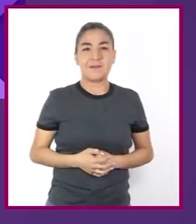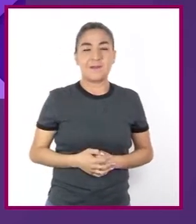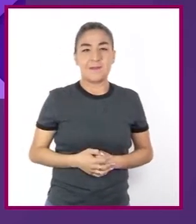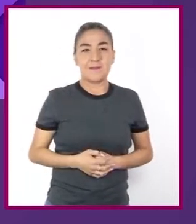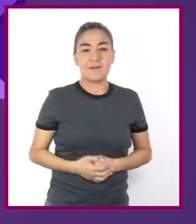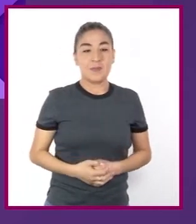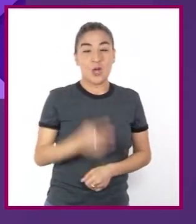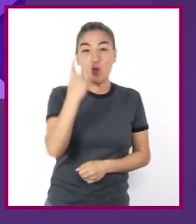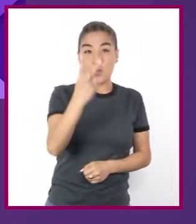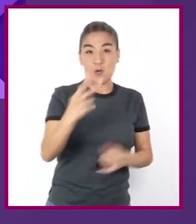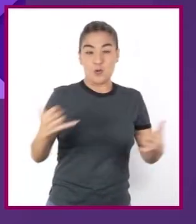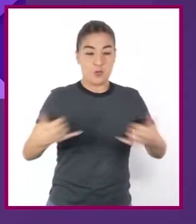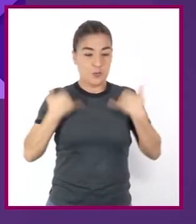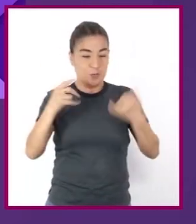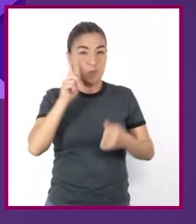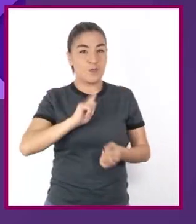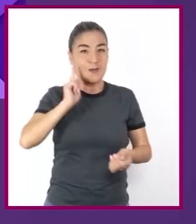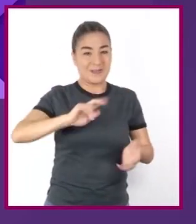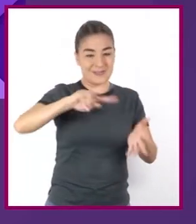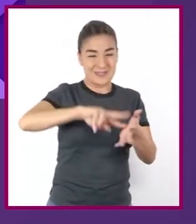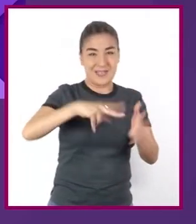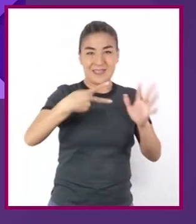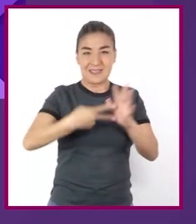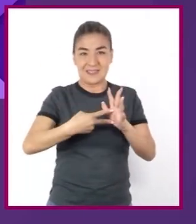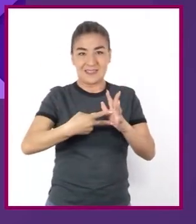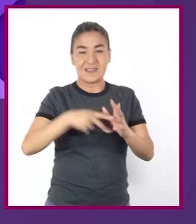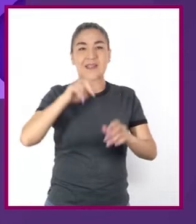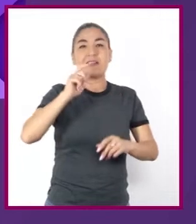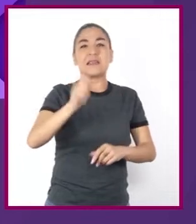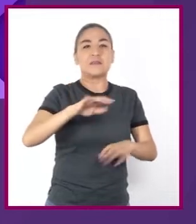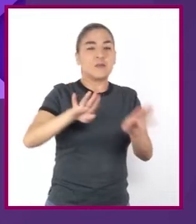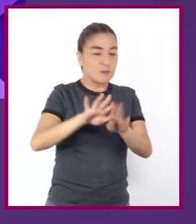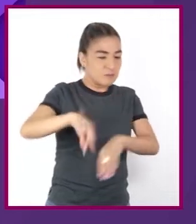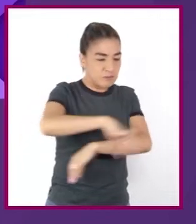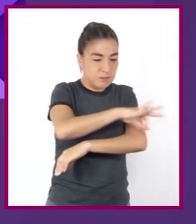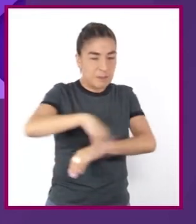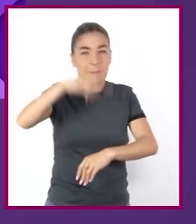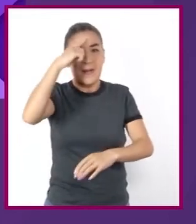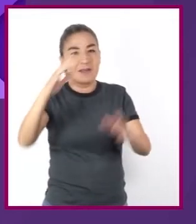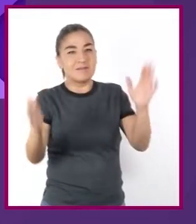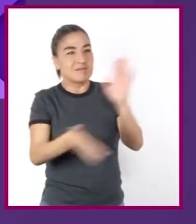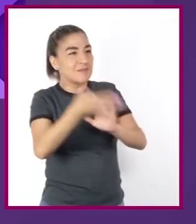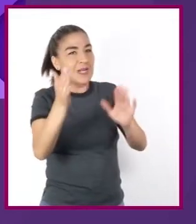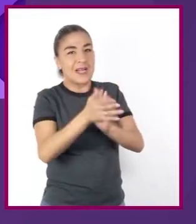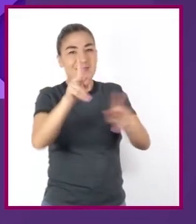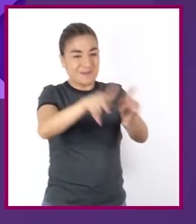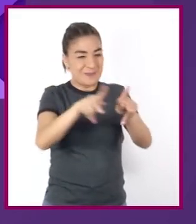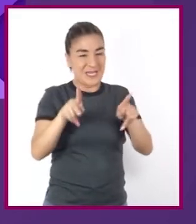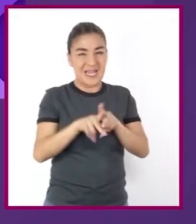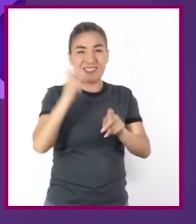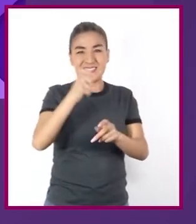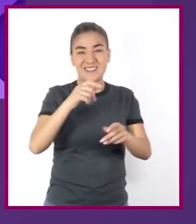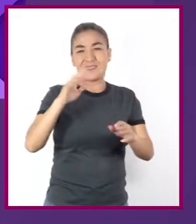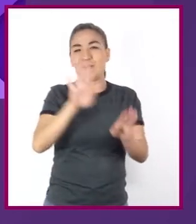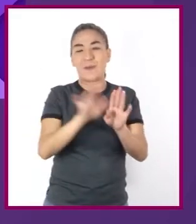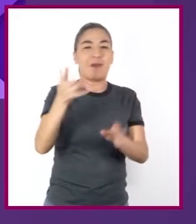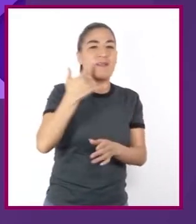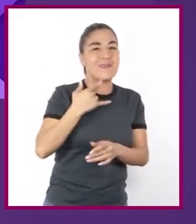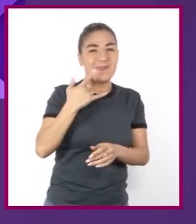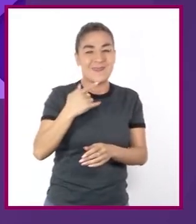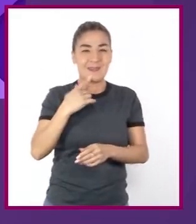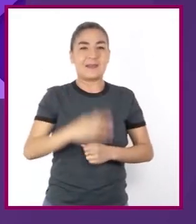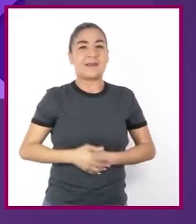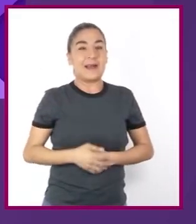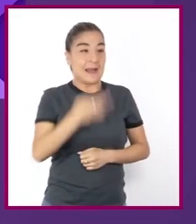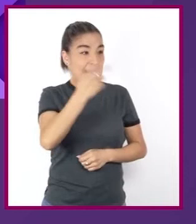Dos jóvenes arquitectas presentan un proyecto para el diseño y construcción de una plaza comercial. Sin embargo,